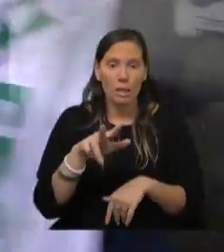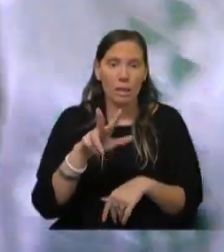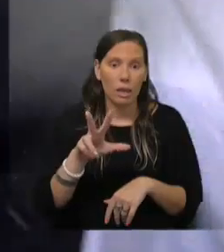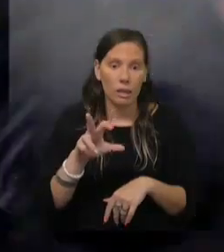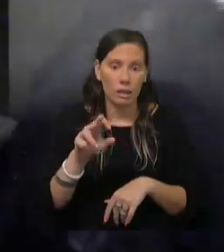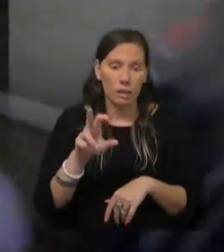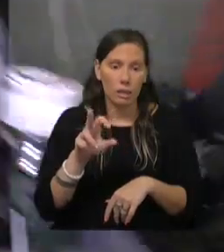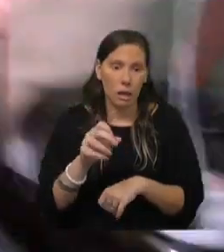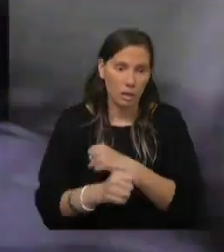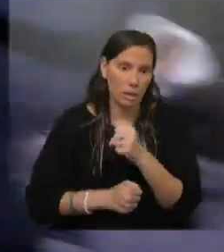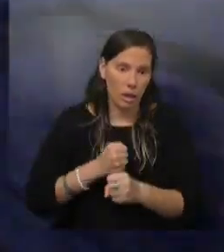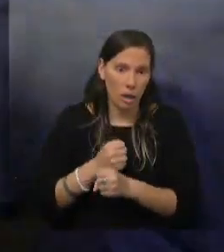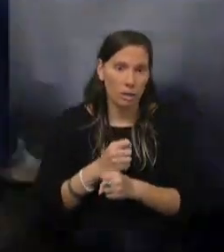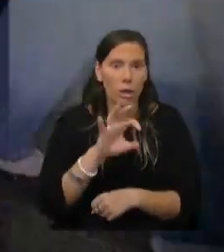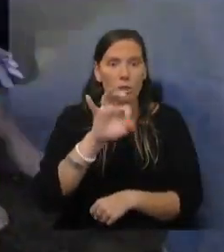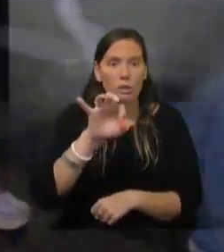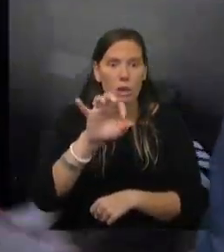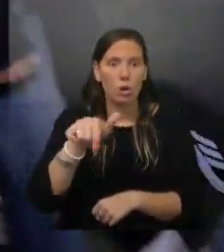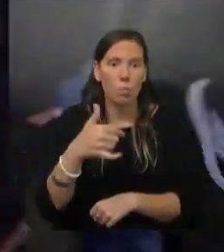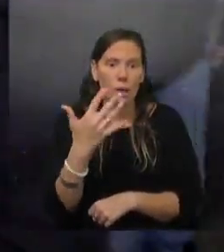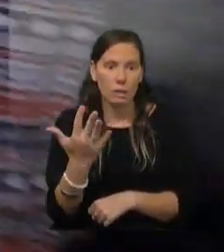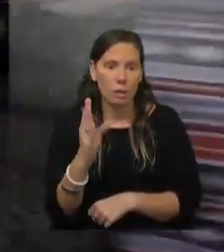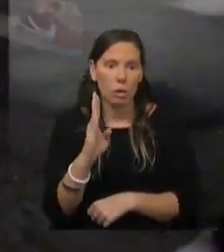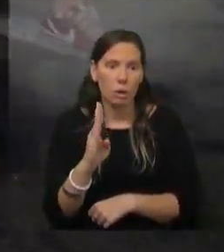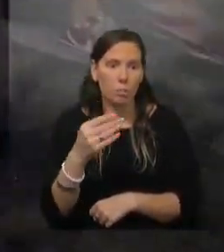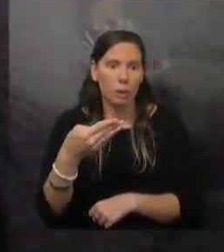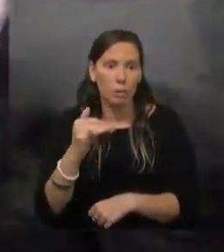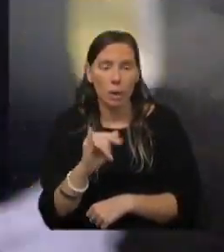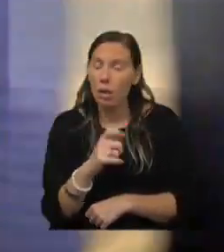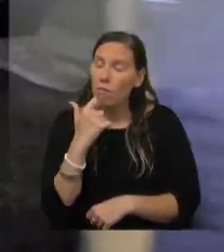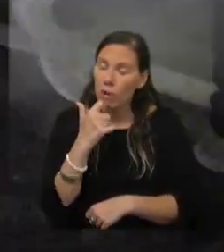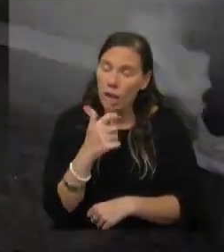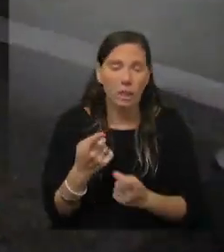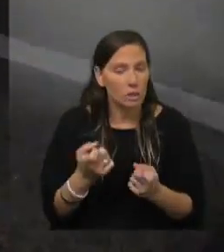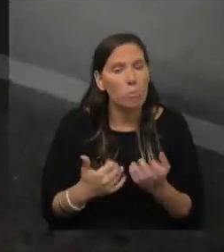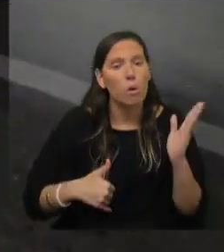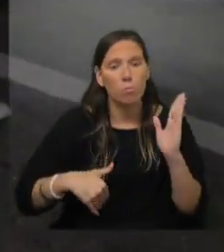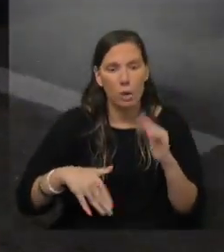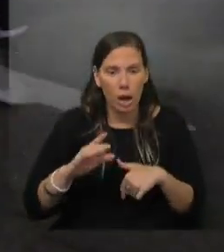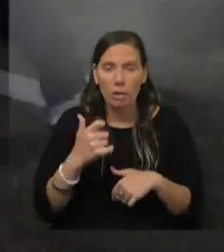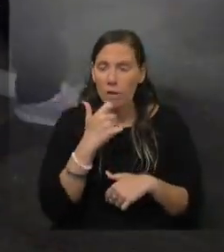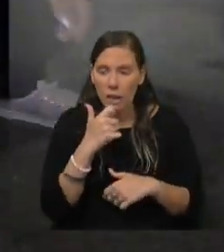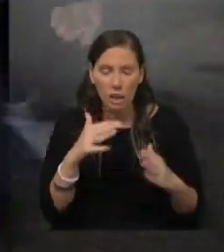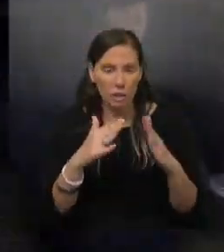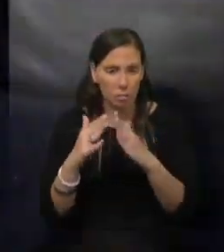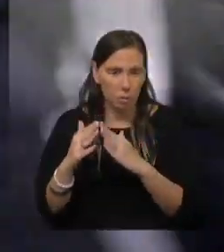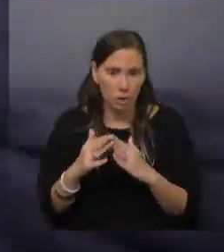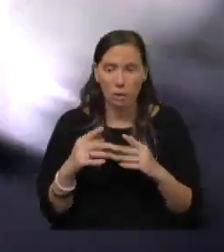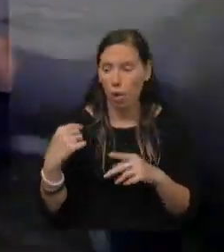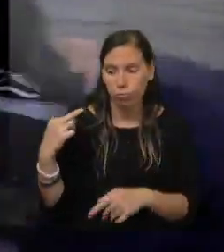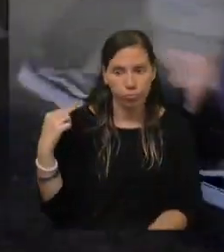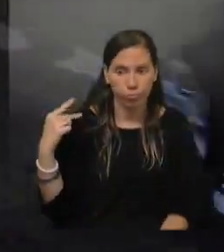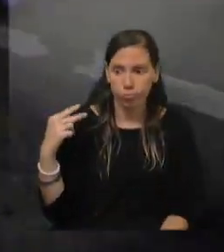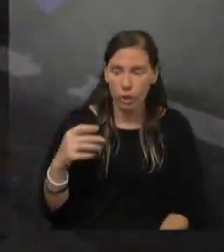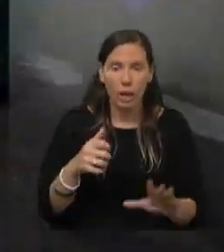que es está siempre en entorno del 0,5 del pbi es insuficiente tenemos un déficit habitacional que se ha mantenido